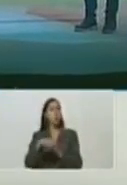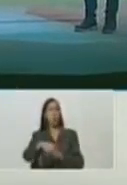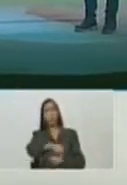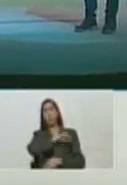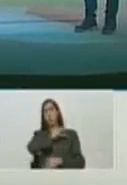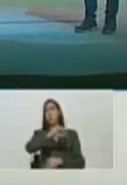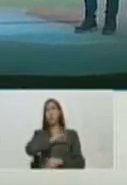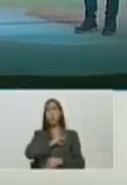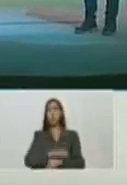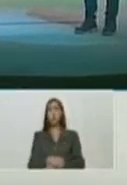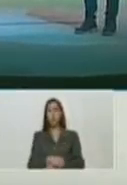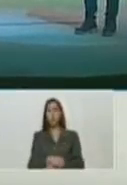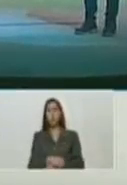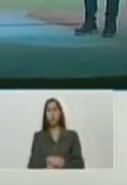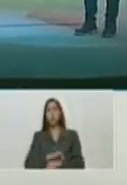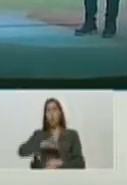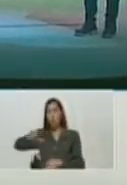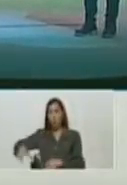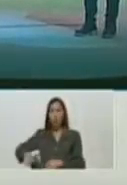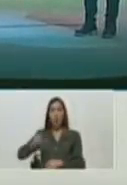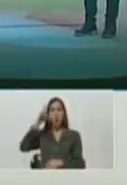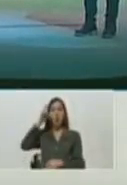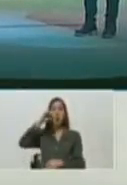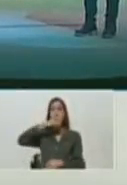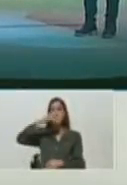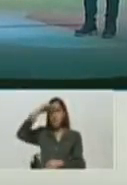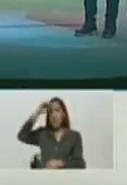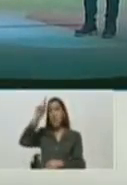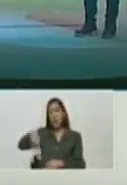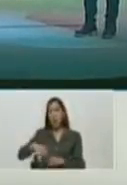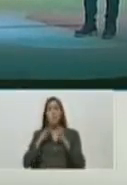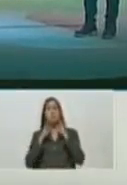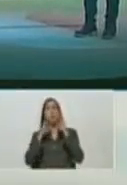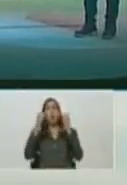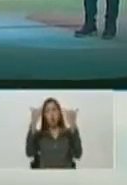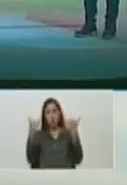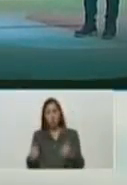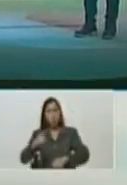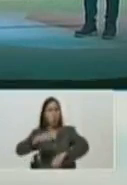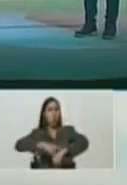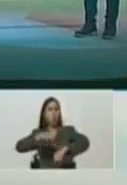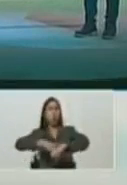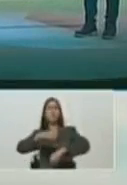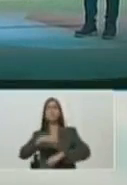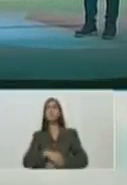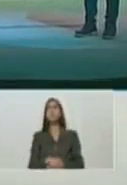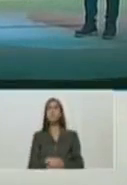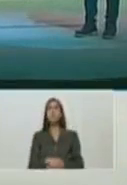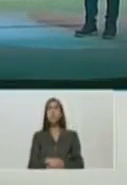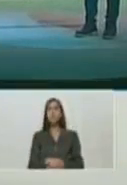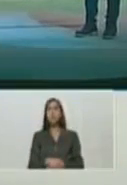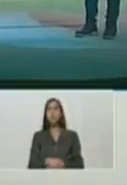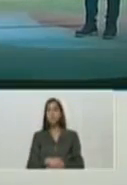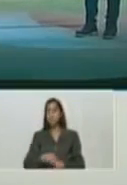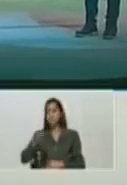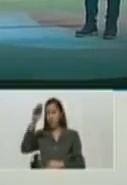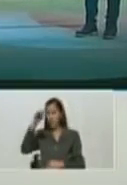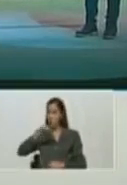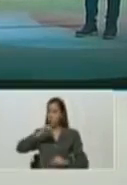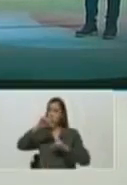también sé que están desde allá arriba, dando su bendición a este momento, que de aquí para el futuro eterno